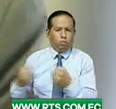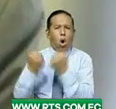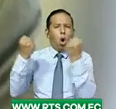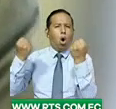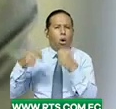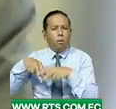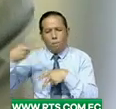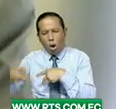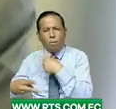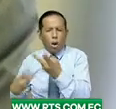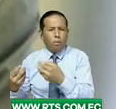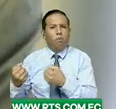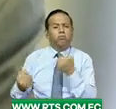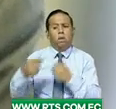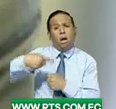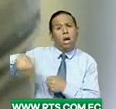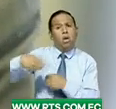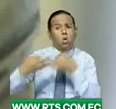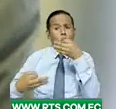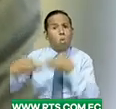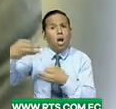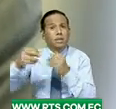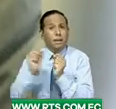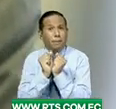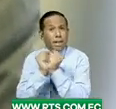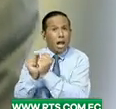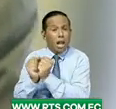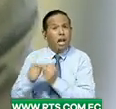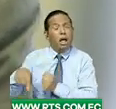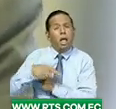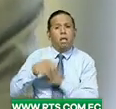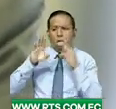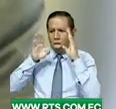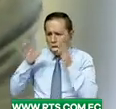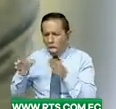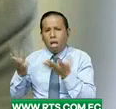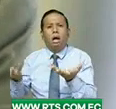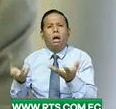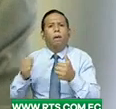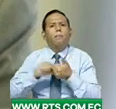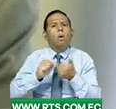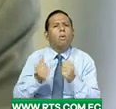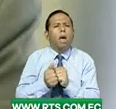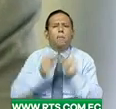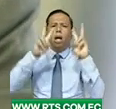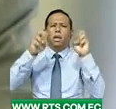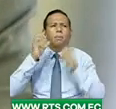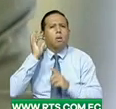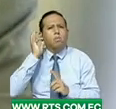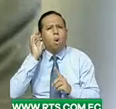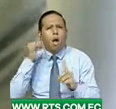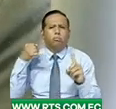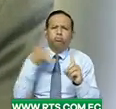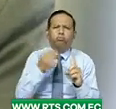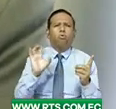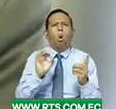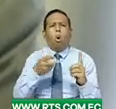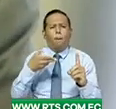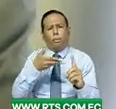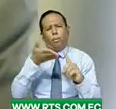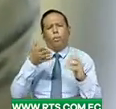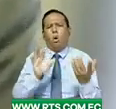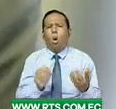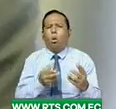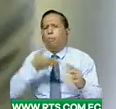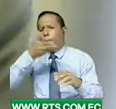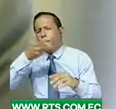país están perdiendo valioso tiempo para poder dedicarse a resolver femicidios, violaciones,